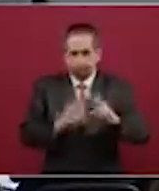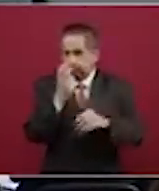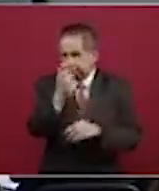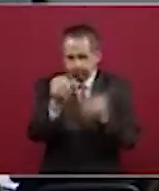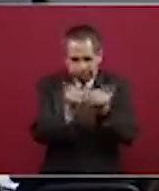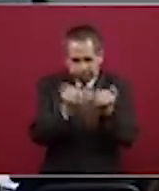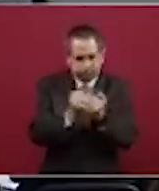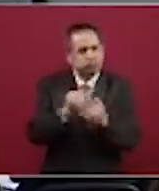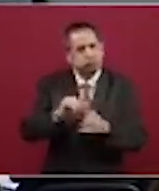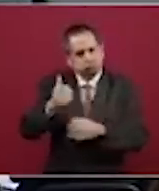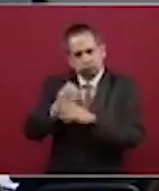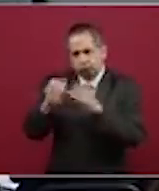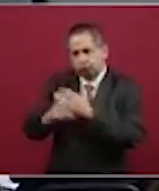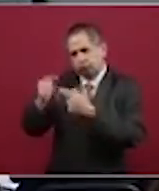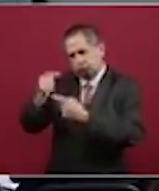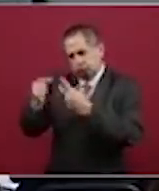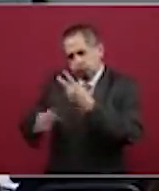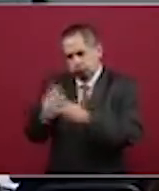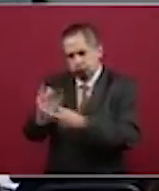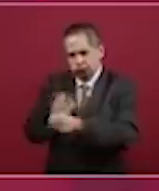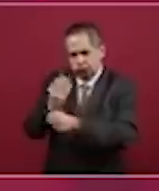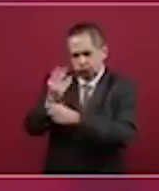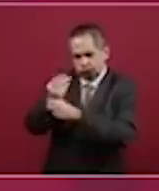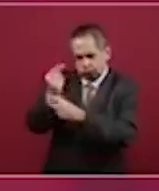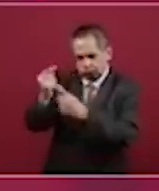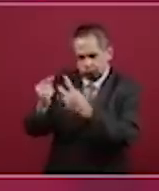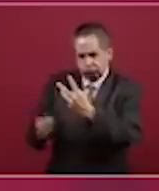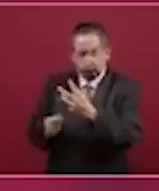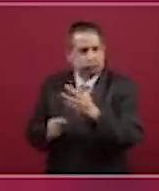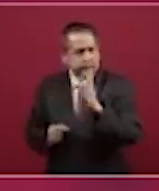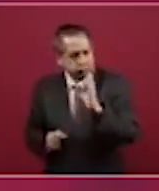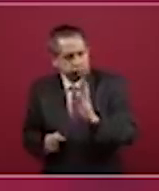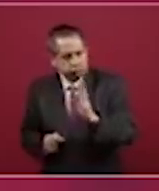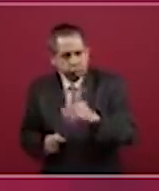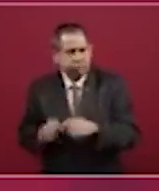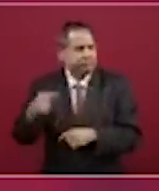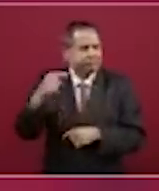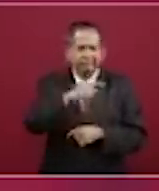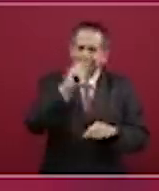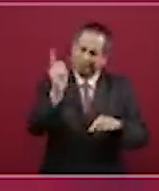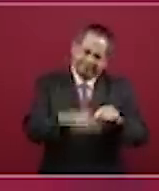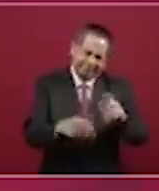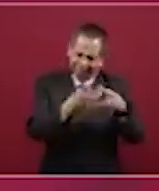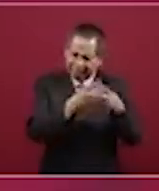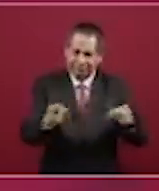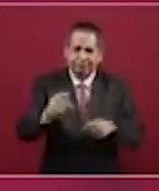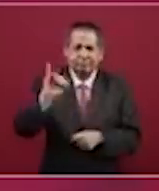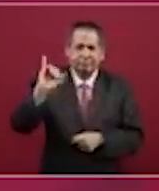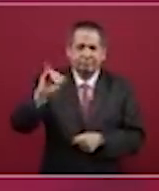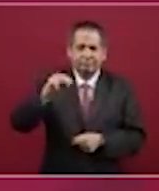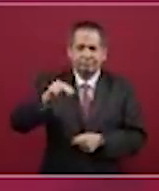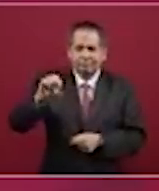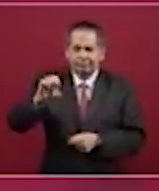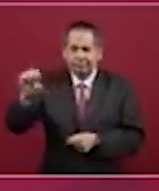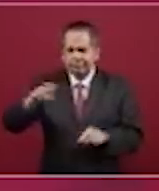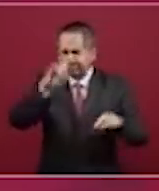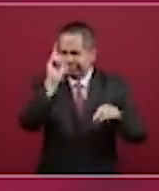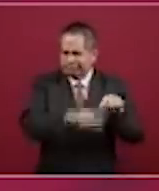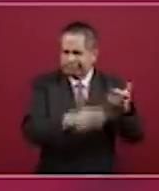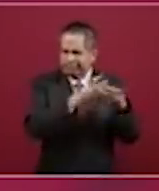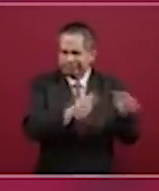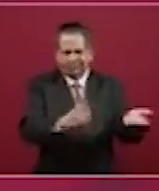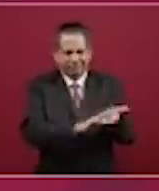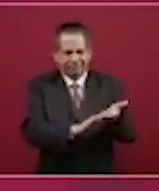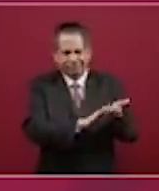El que ya no exista el Instituto de Evaluación, que